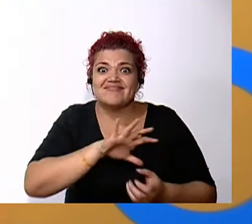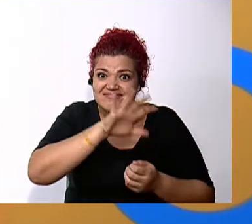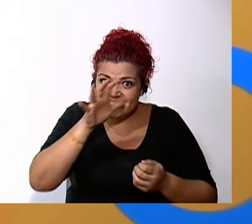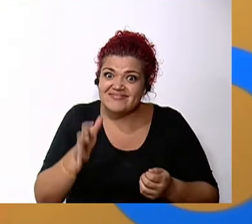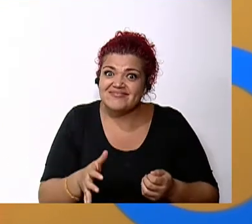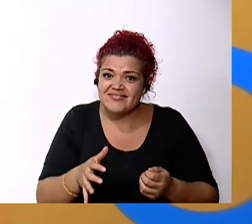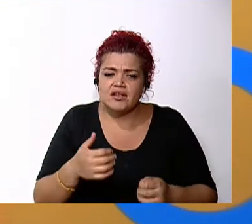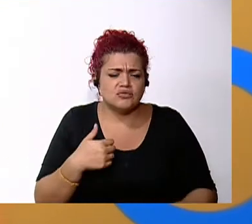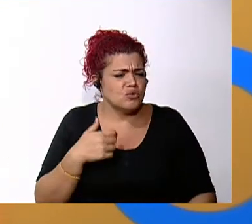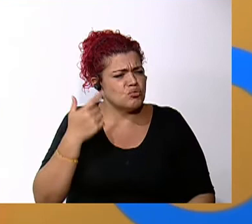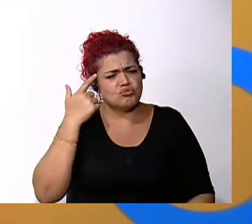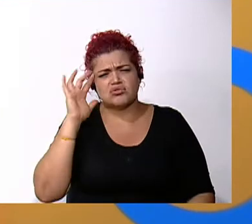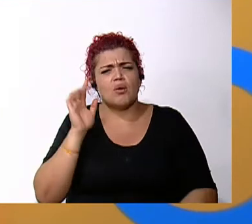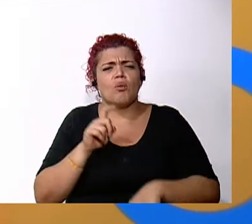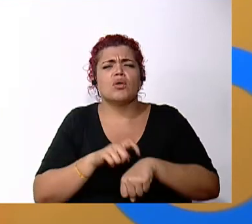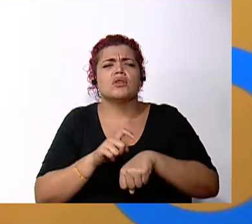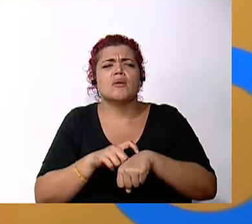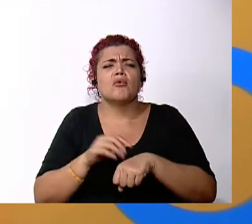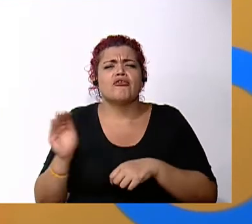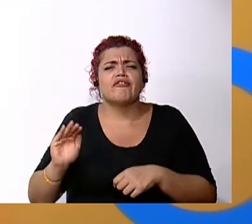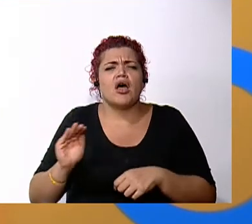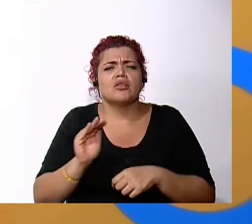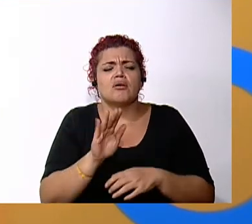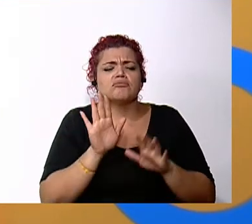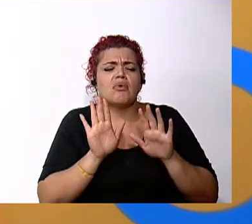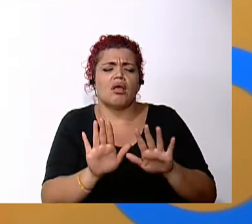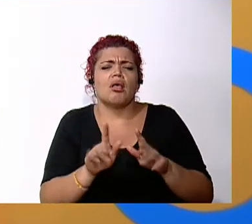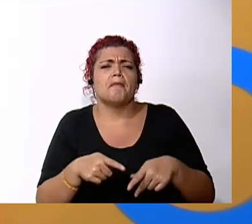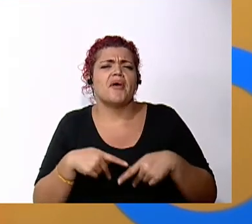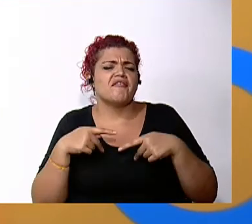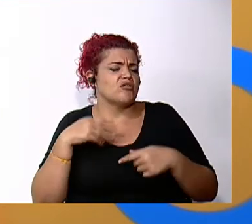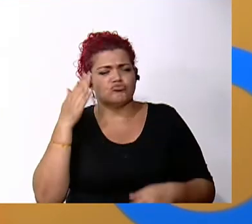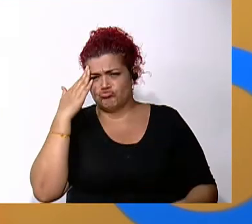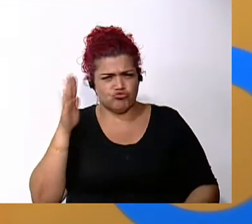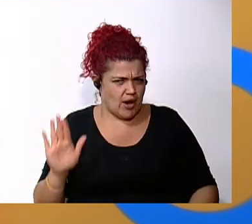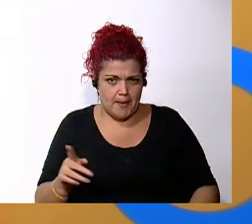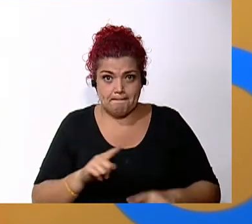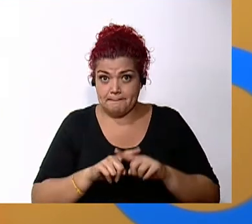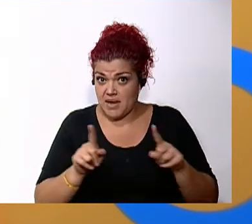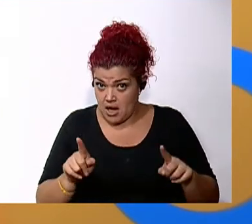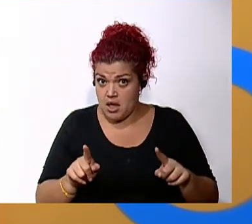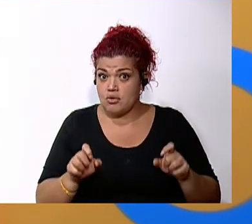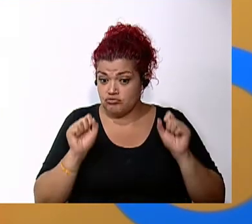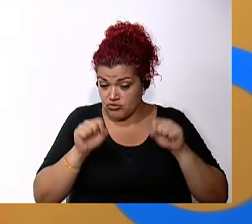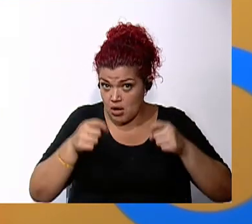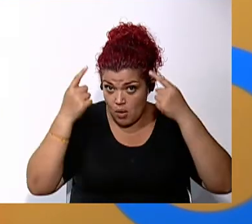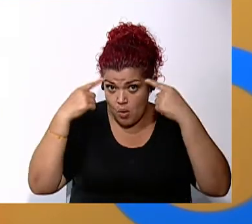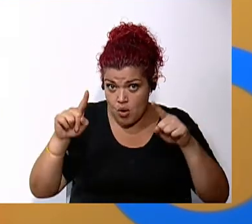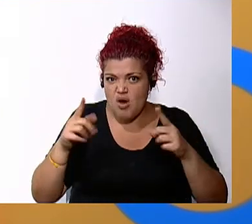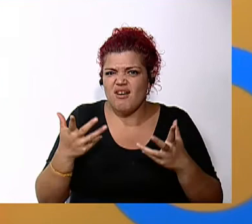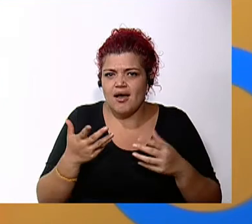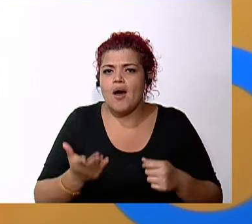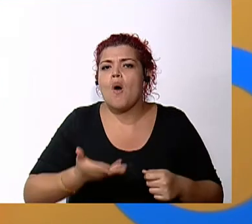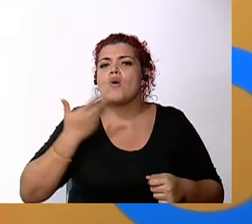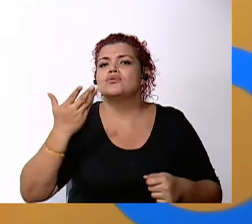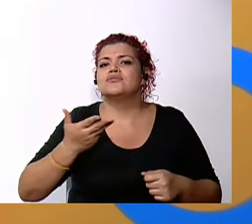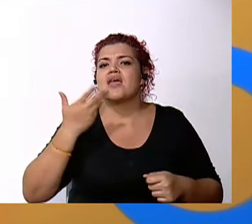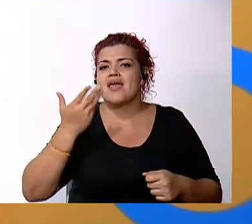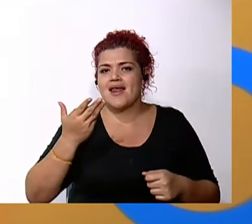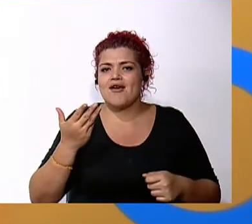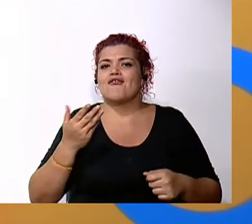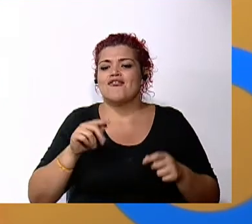ciencia cierta cuánto duró el ratoncito vivo en ese recipiente, pero sí sabemos que lo logró debido al oxígeno y